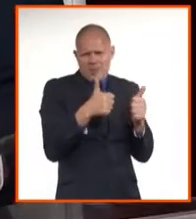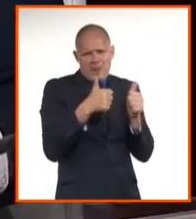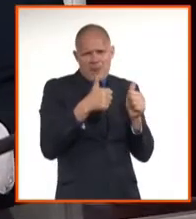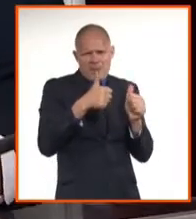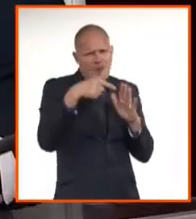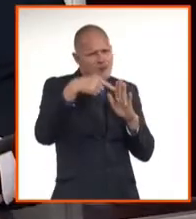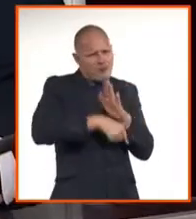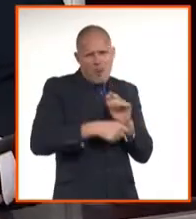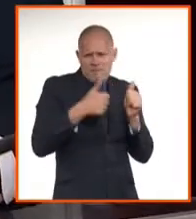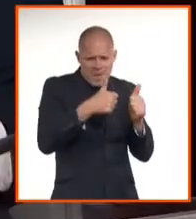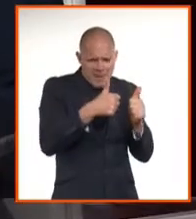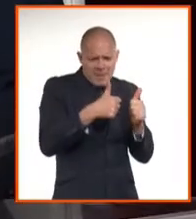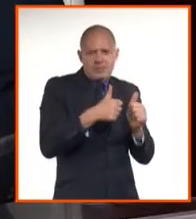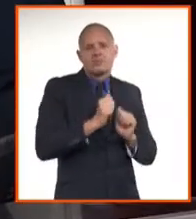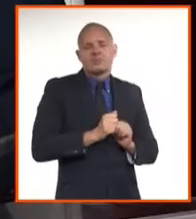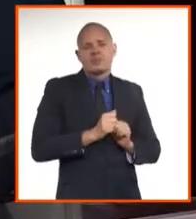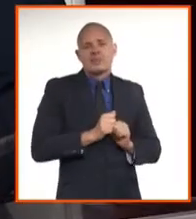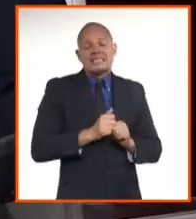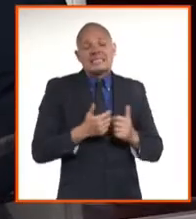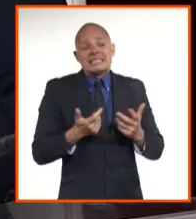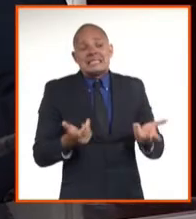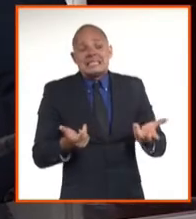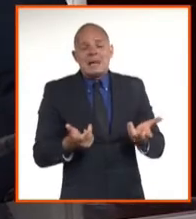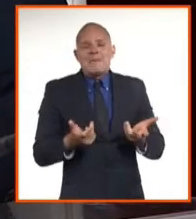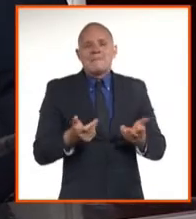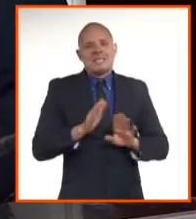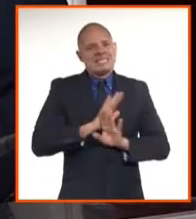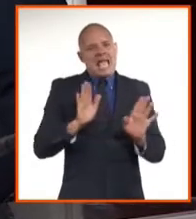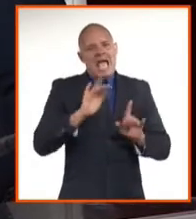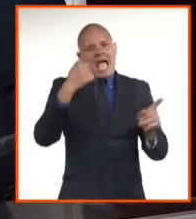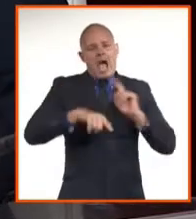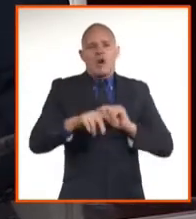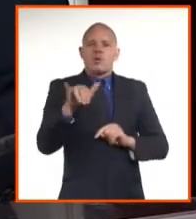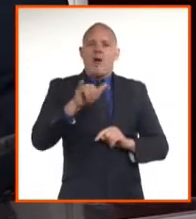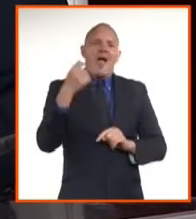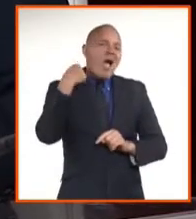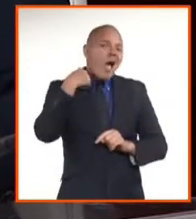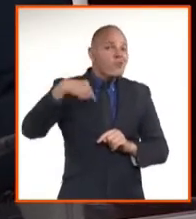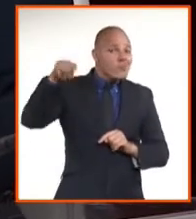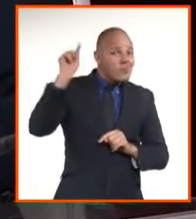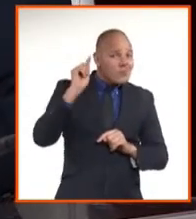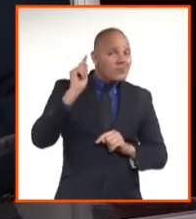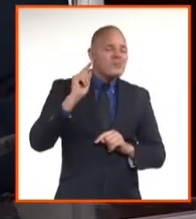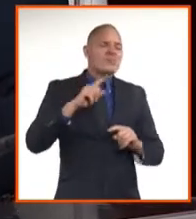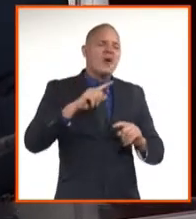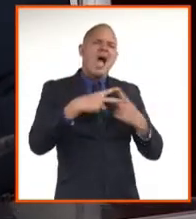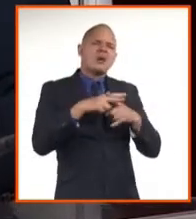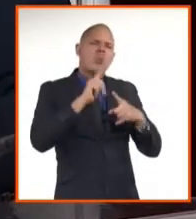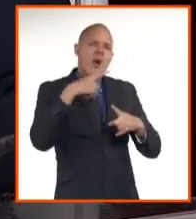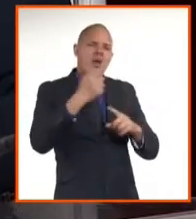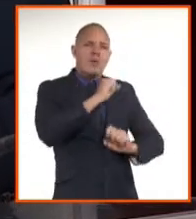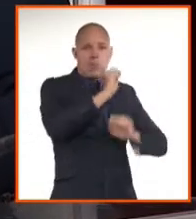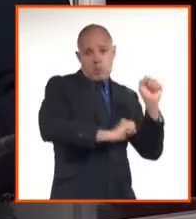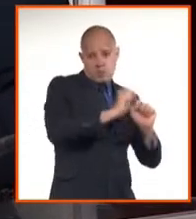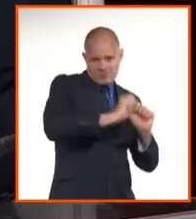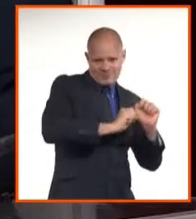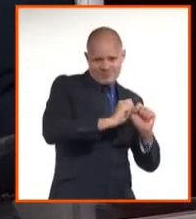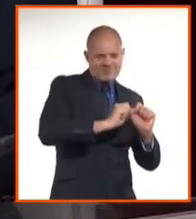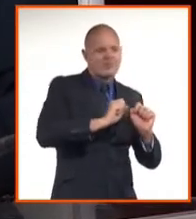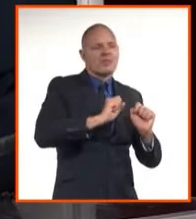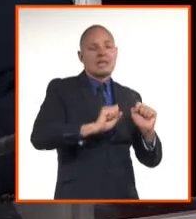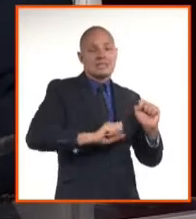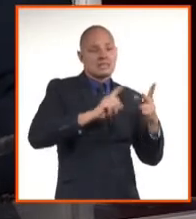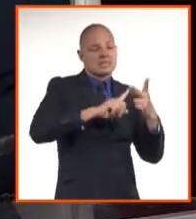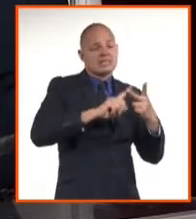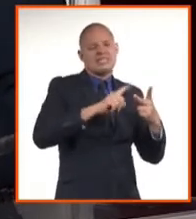había perdido por el proceso de un incendio. En la caldera se hizo un diagnóstico, se cambió un porciento importante de las tuberías principales de agua, de los esquemas